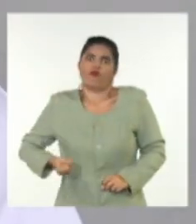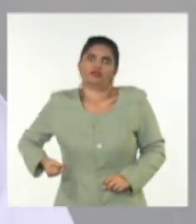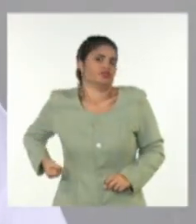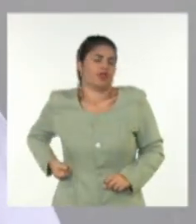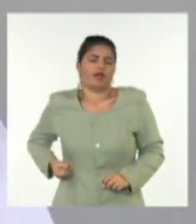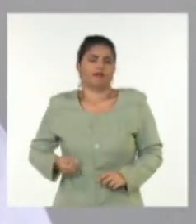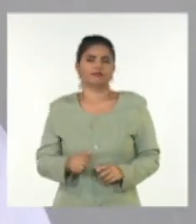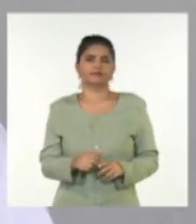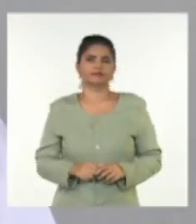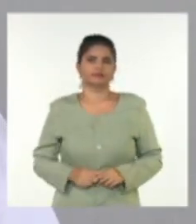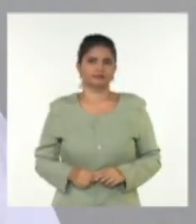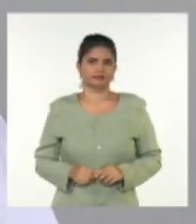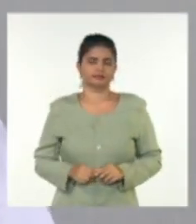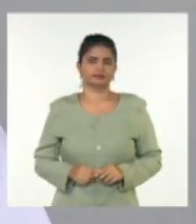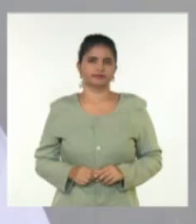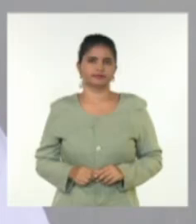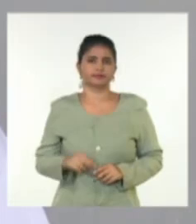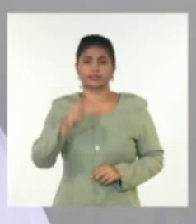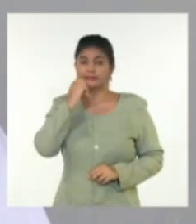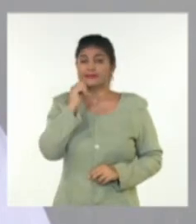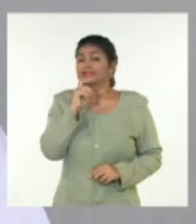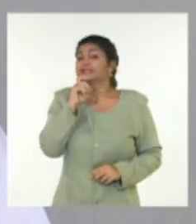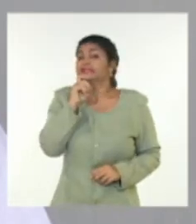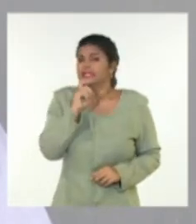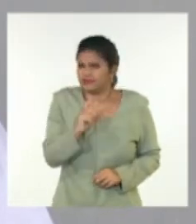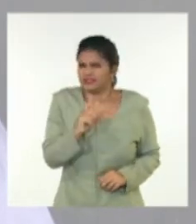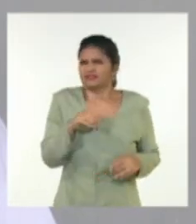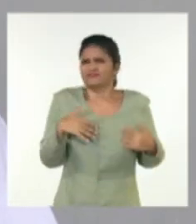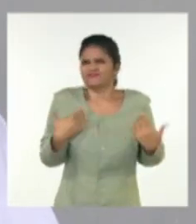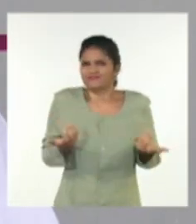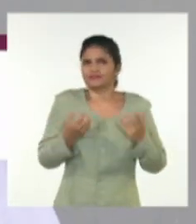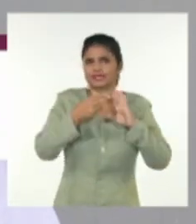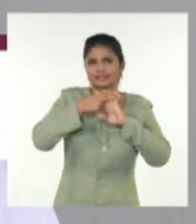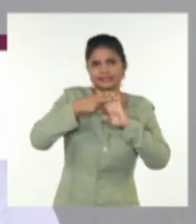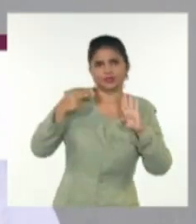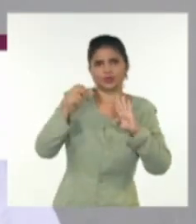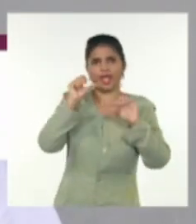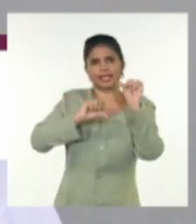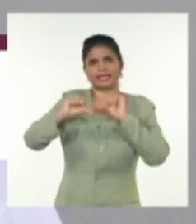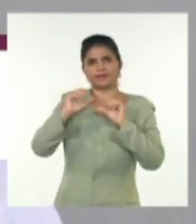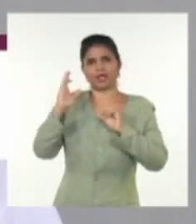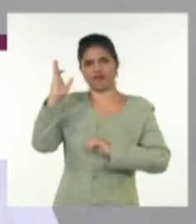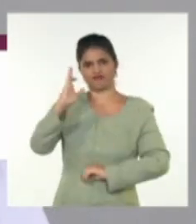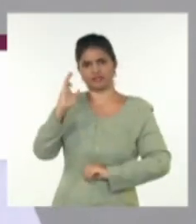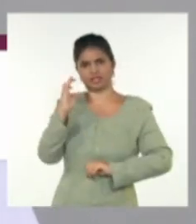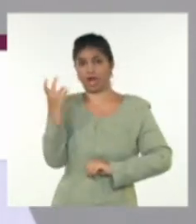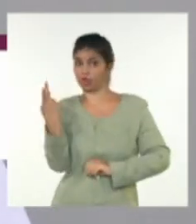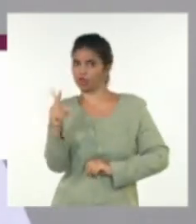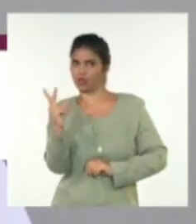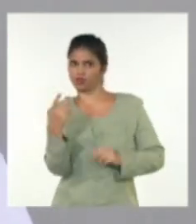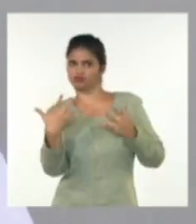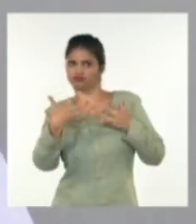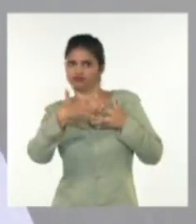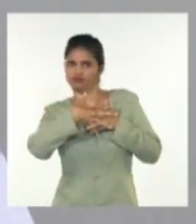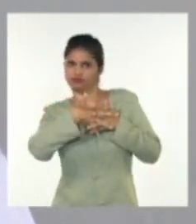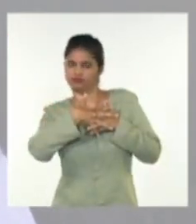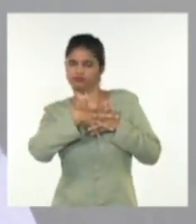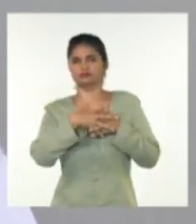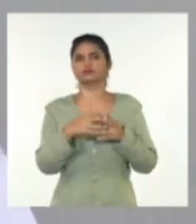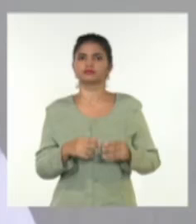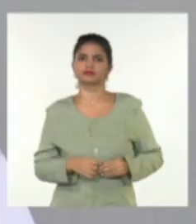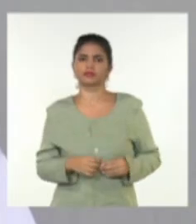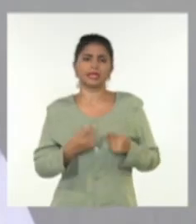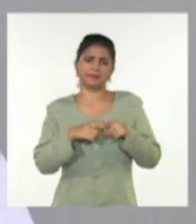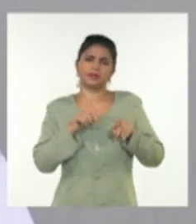difícil de la Olimpiada pienso que es la química física, la parte de química física. La orgánica no pienso que salga tan difícil, pero igual nos estamos